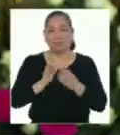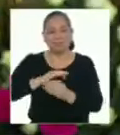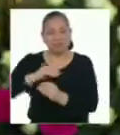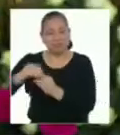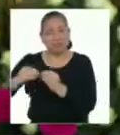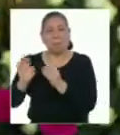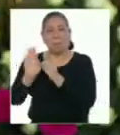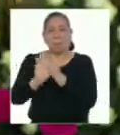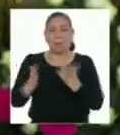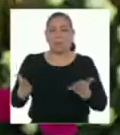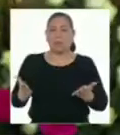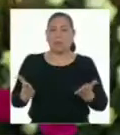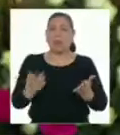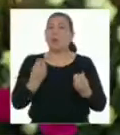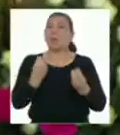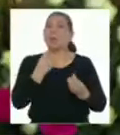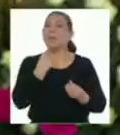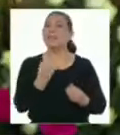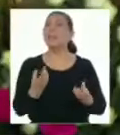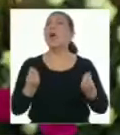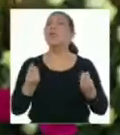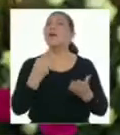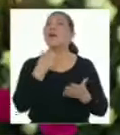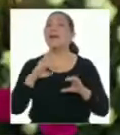organización autoprotectora y autorreferencial?